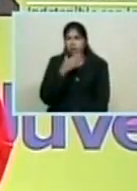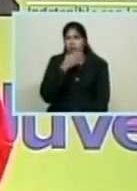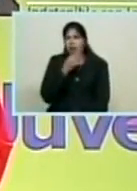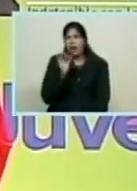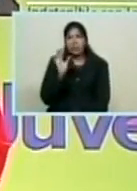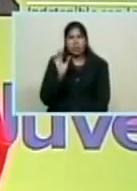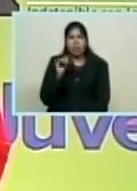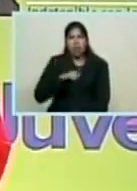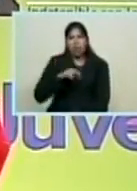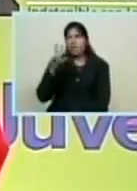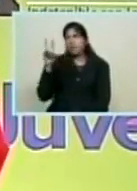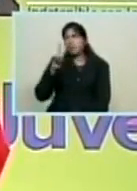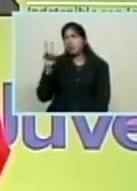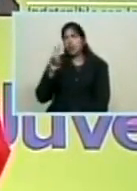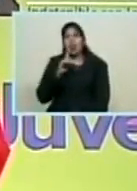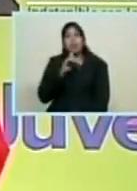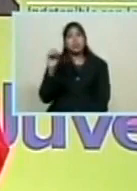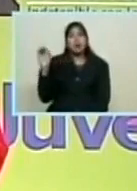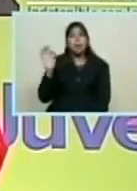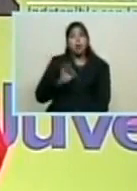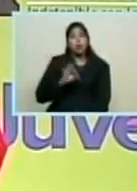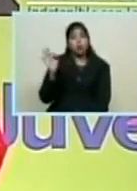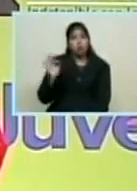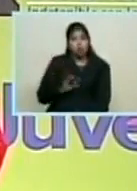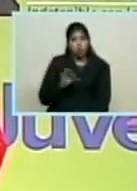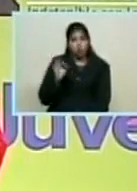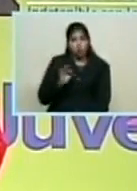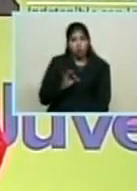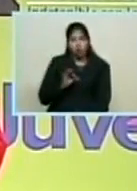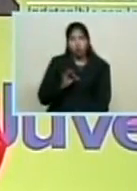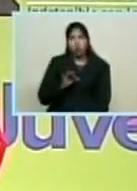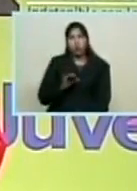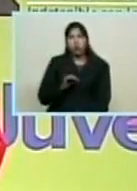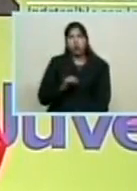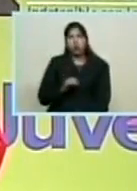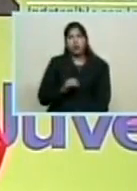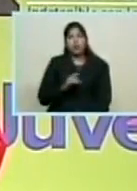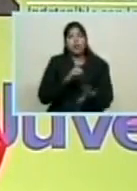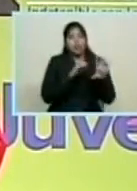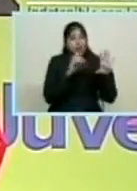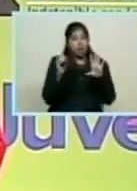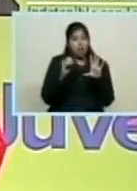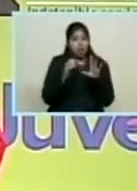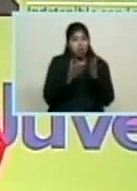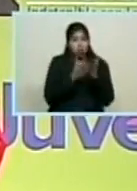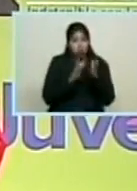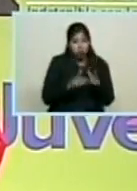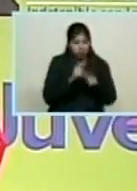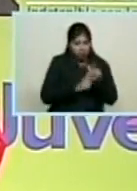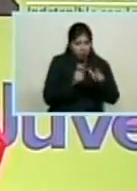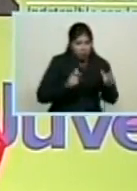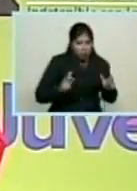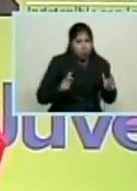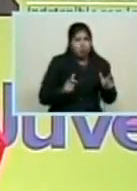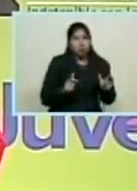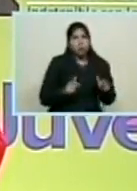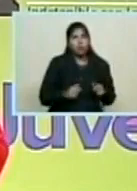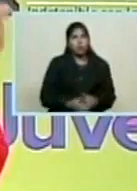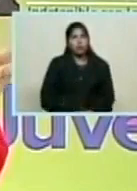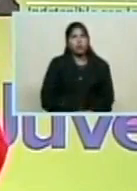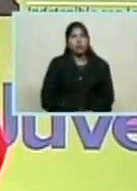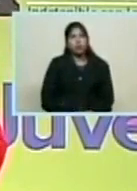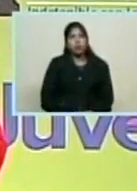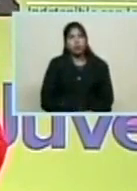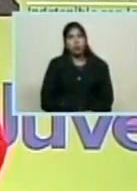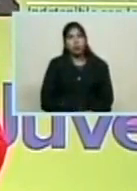que en Venezuela del 100%, de cada 100 estudiantes que hay en